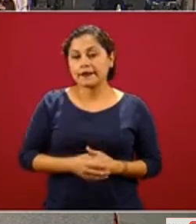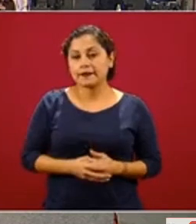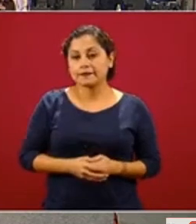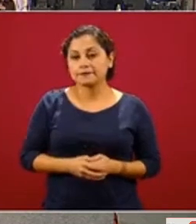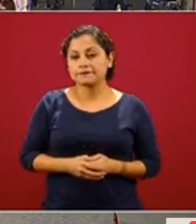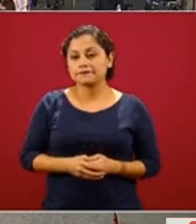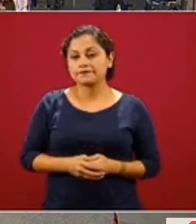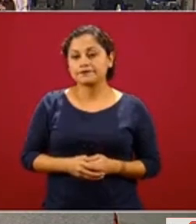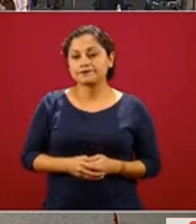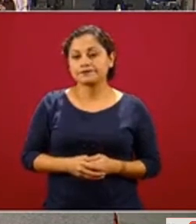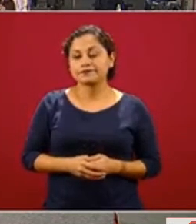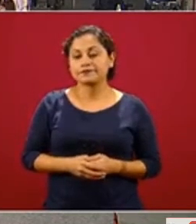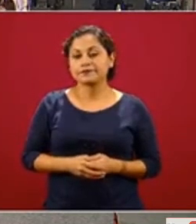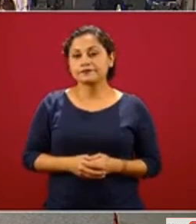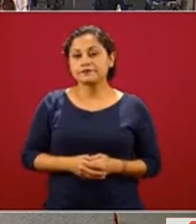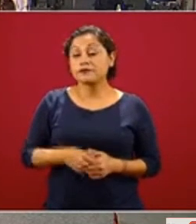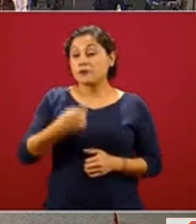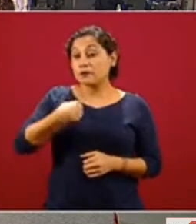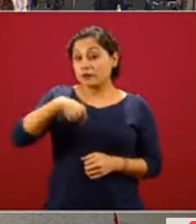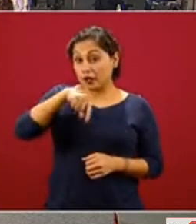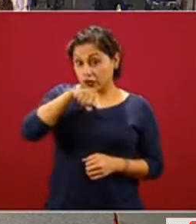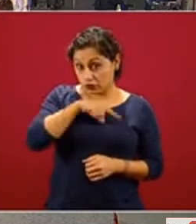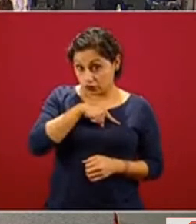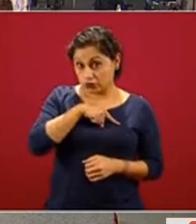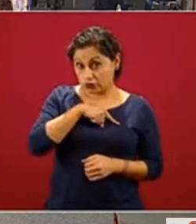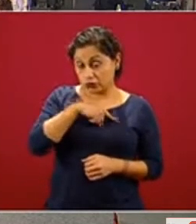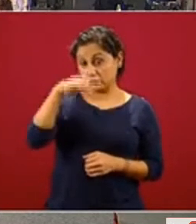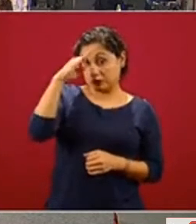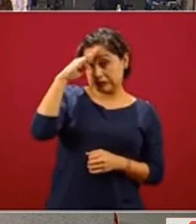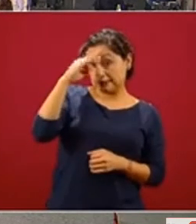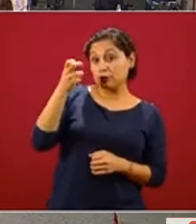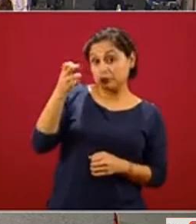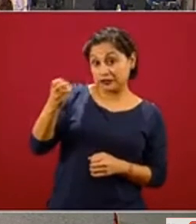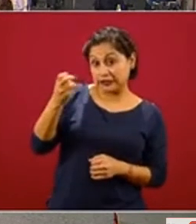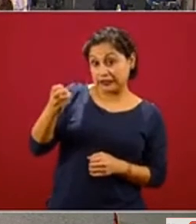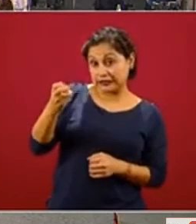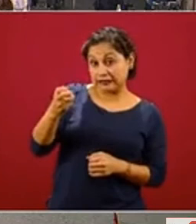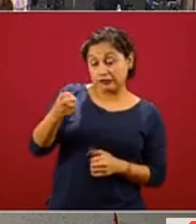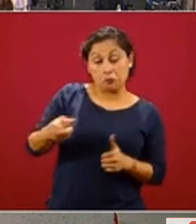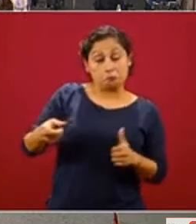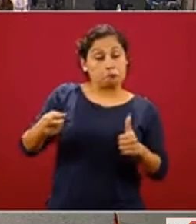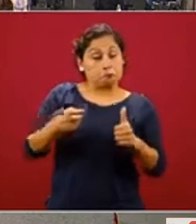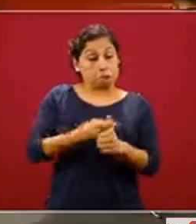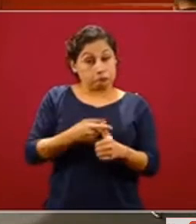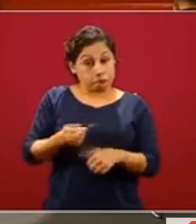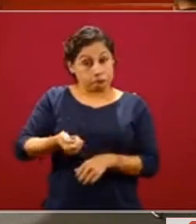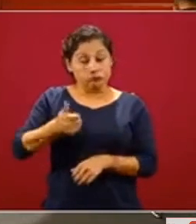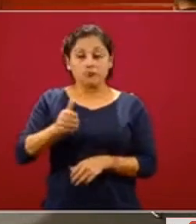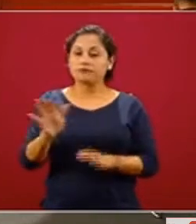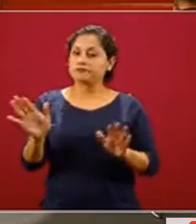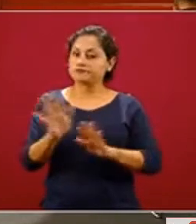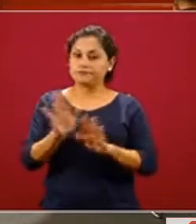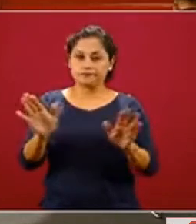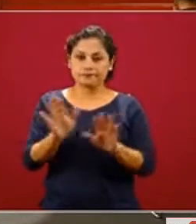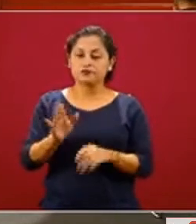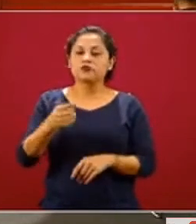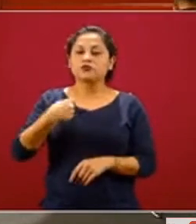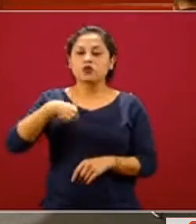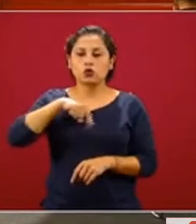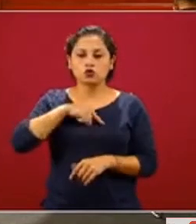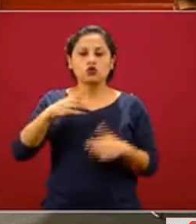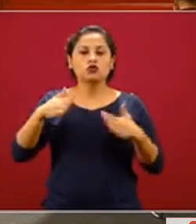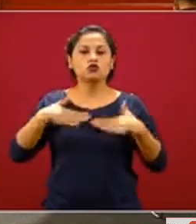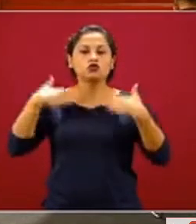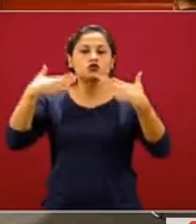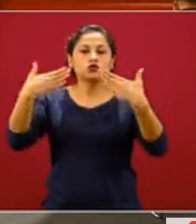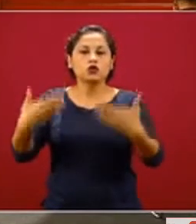De inicio no lo tenemos contemplado como el primer recurso. Confiamos en que las gobernadoras, o la gobernadora y